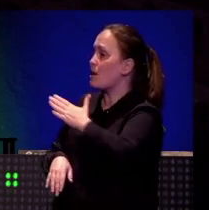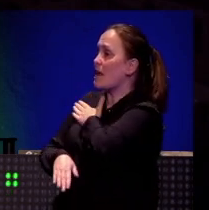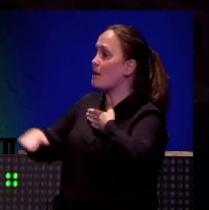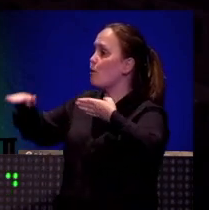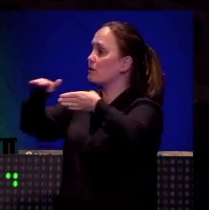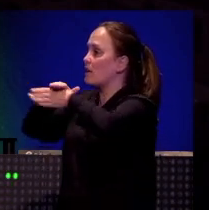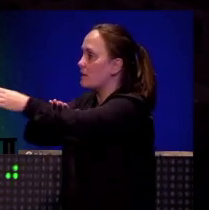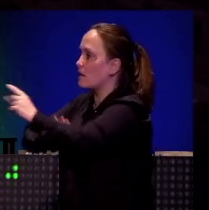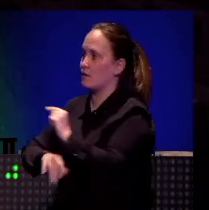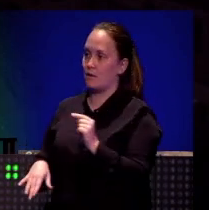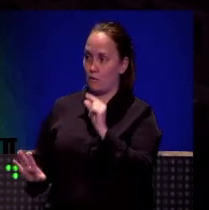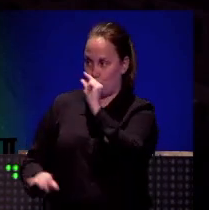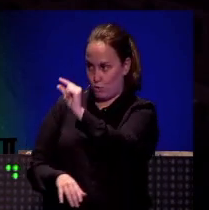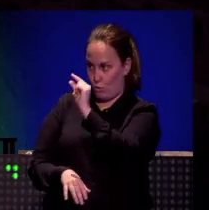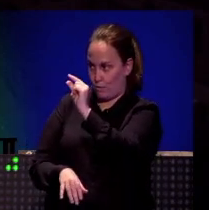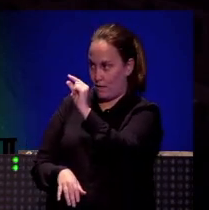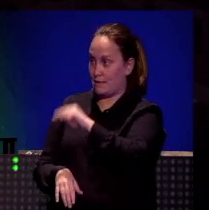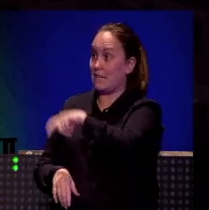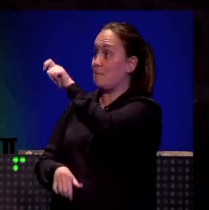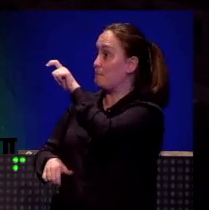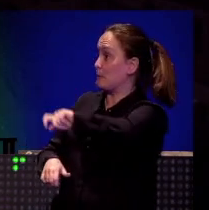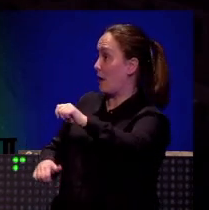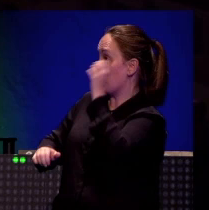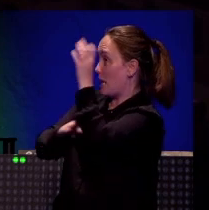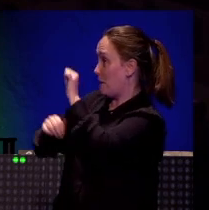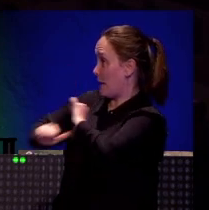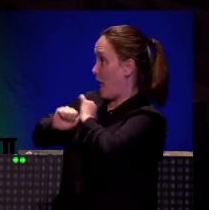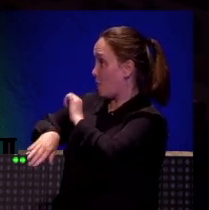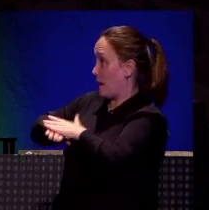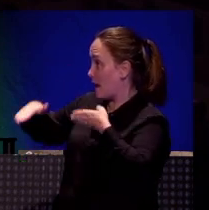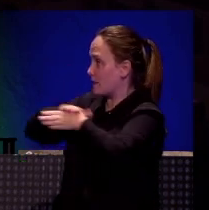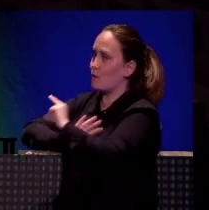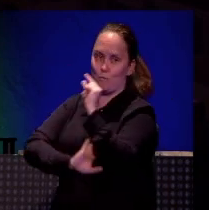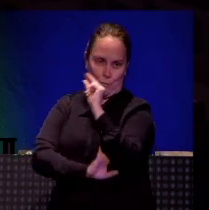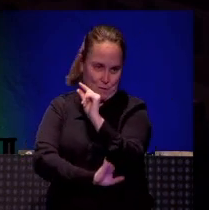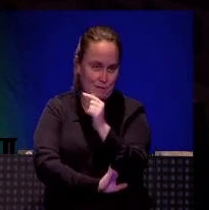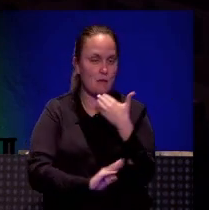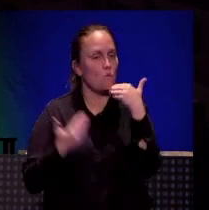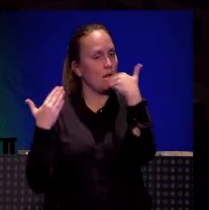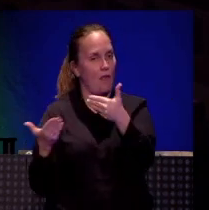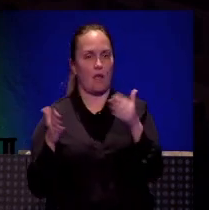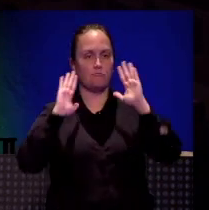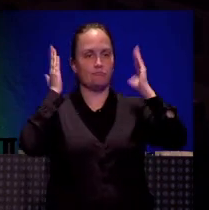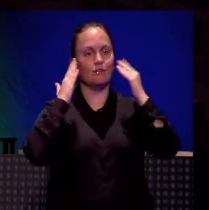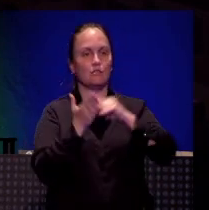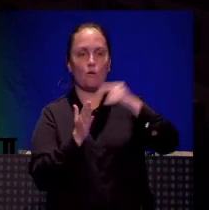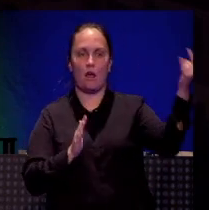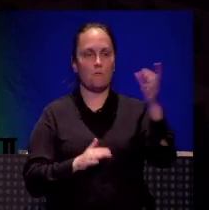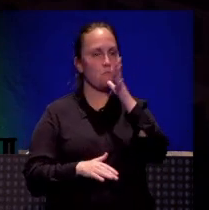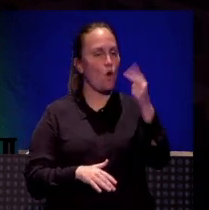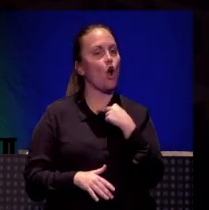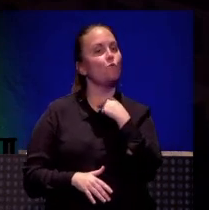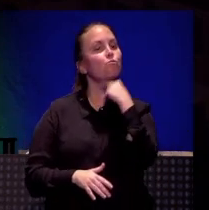un segundo tiempo así que nada una cosa muy muy rápida ya que muchísimas gracias a tecnológica por darles voz